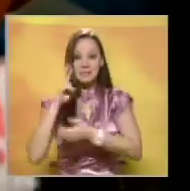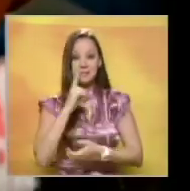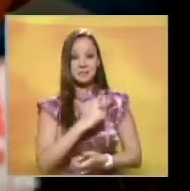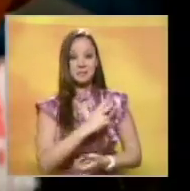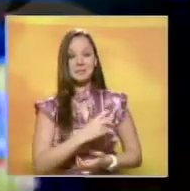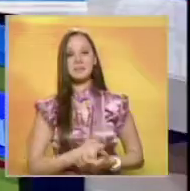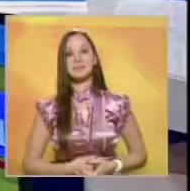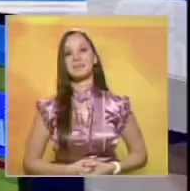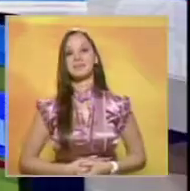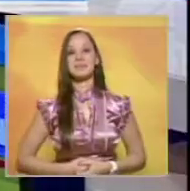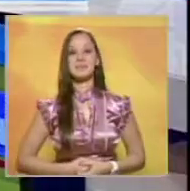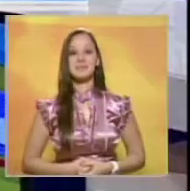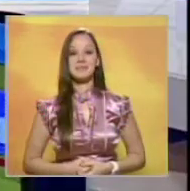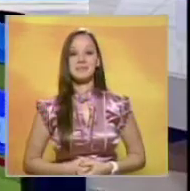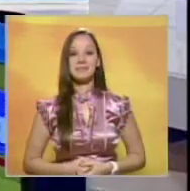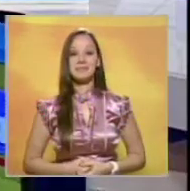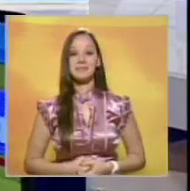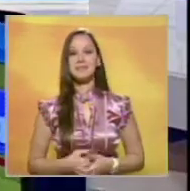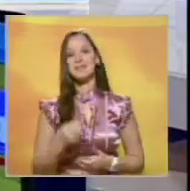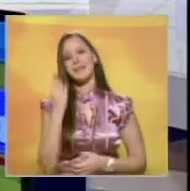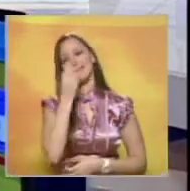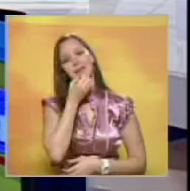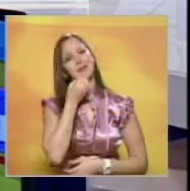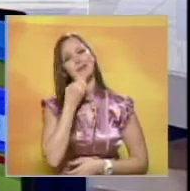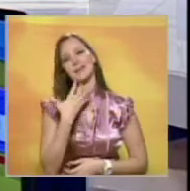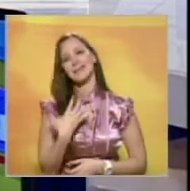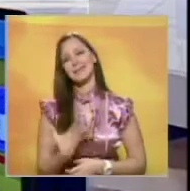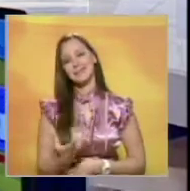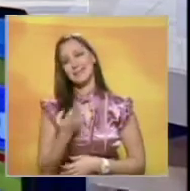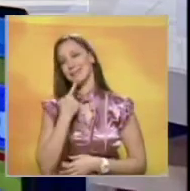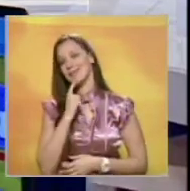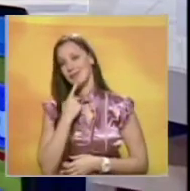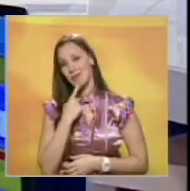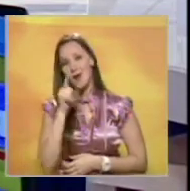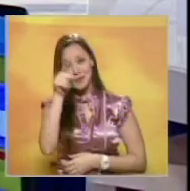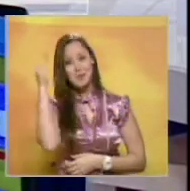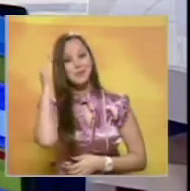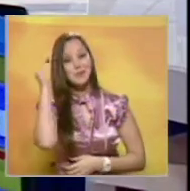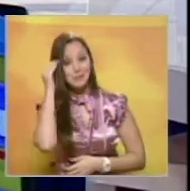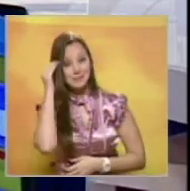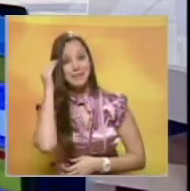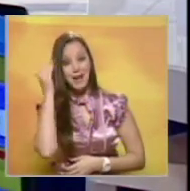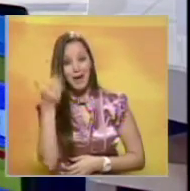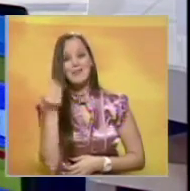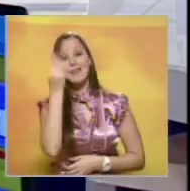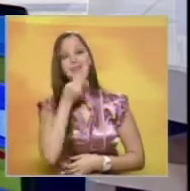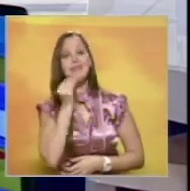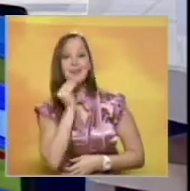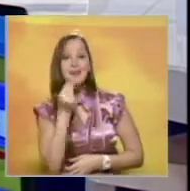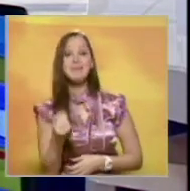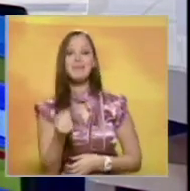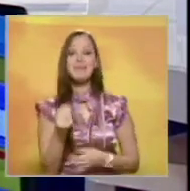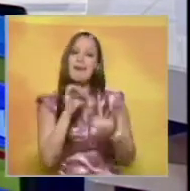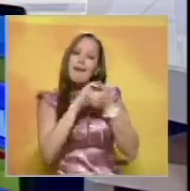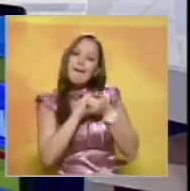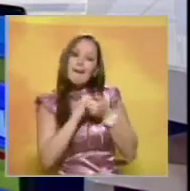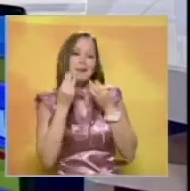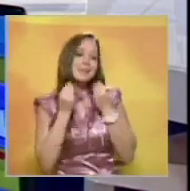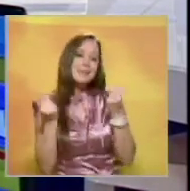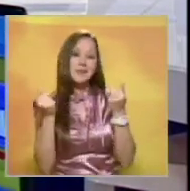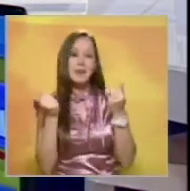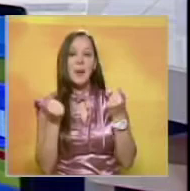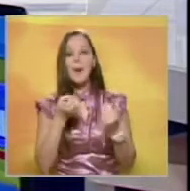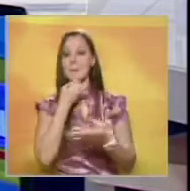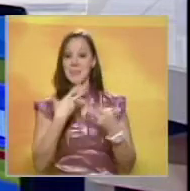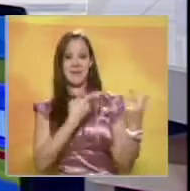mano. Qué belleza, Eduardo. O sea, lo que es así, todo, esas gemelas agarrándose la mano. Pura ternura. Bienvenidas al